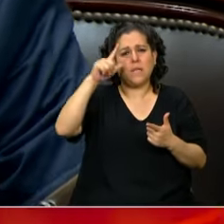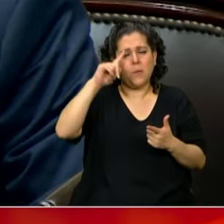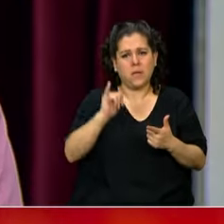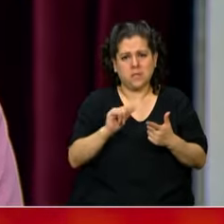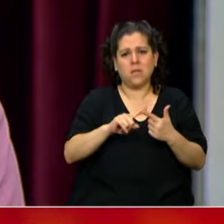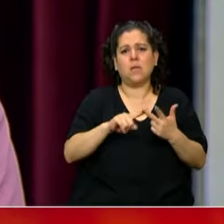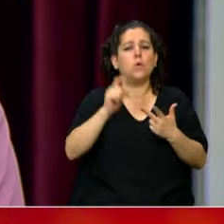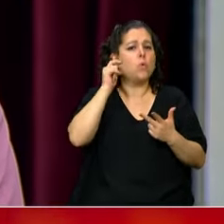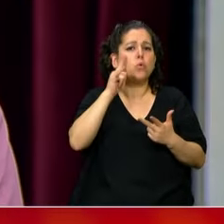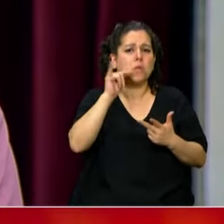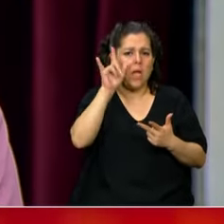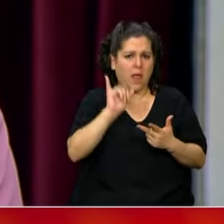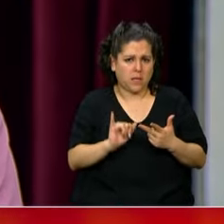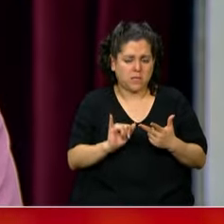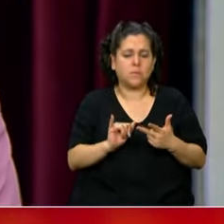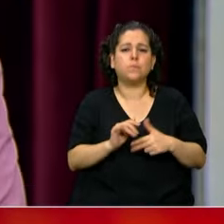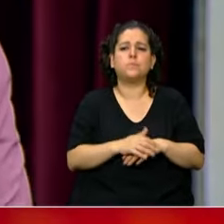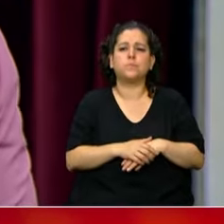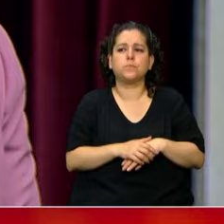Gutiérrez Gracias